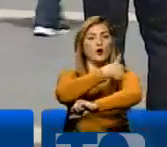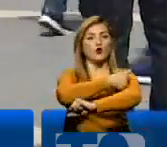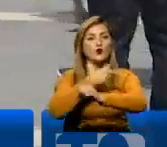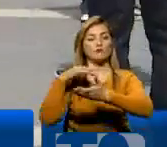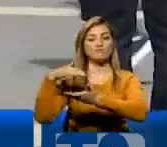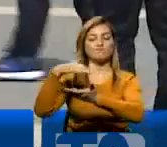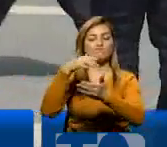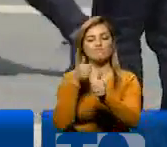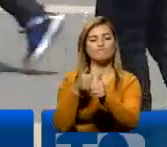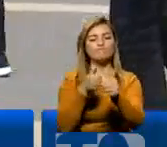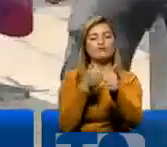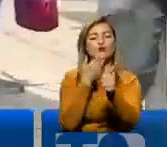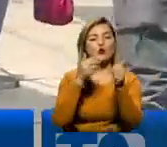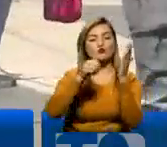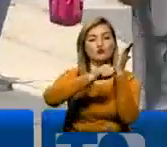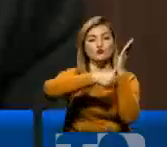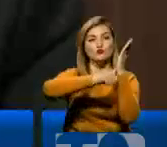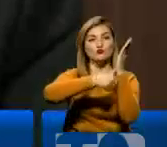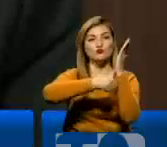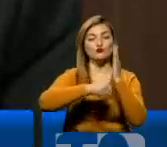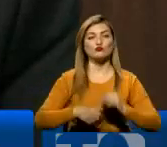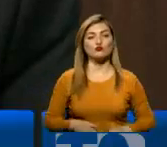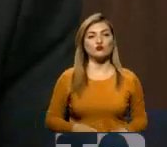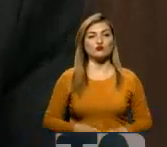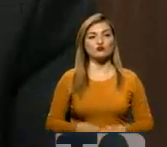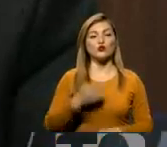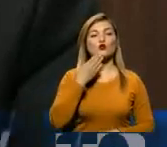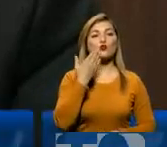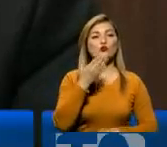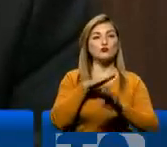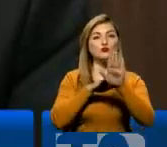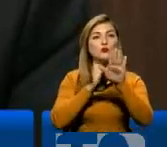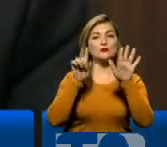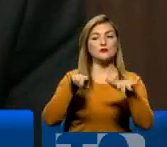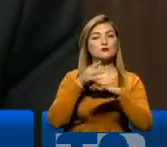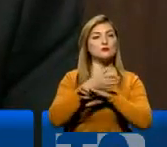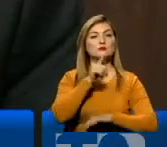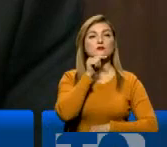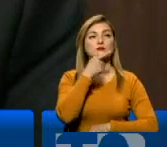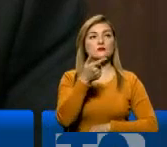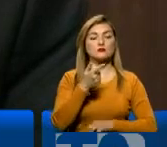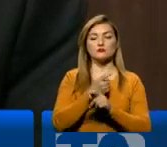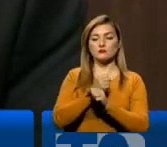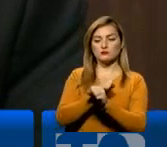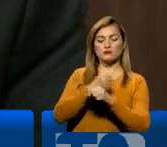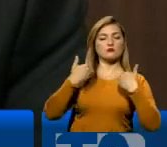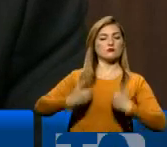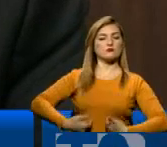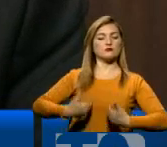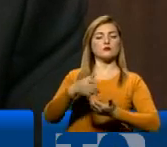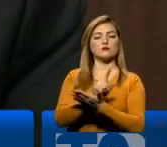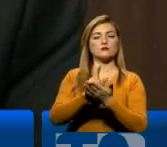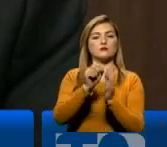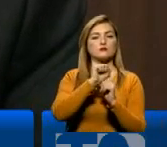un seguimiento a través de la cédula de identidad. Porque ¿cómo garantizo yo 6 meses después tiene todavía anticuerpos? Para eso estamos diseñando un